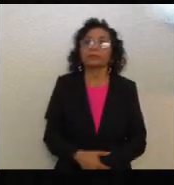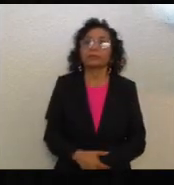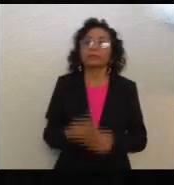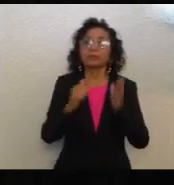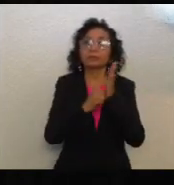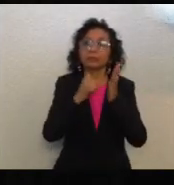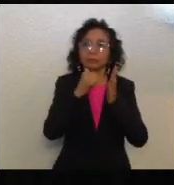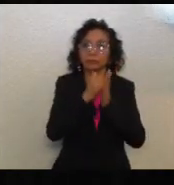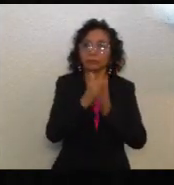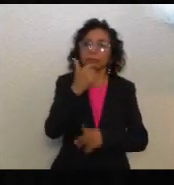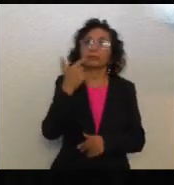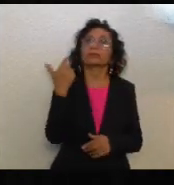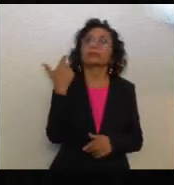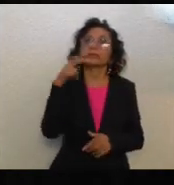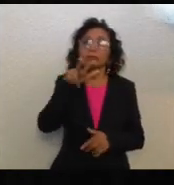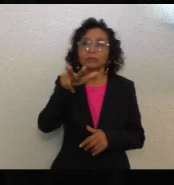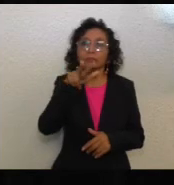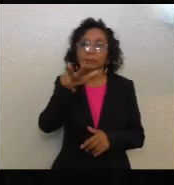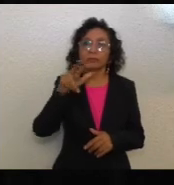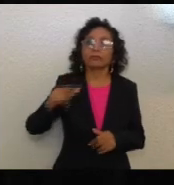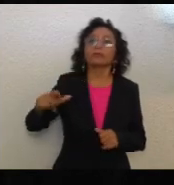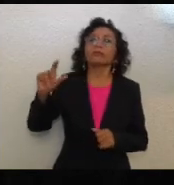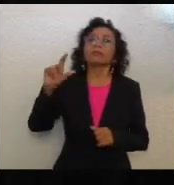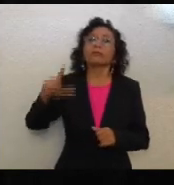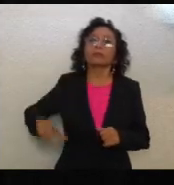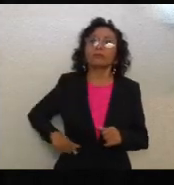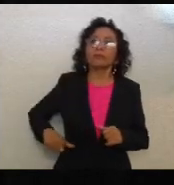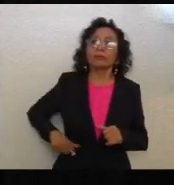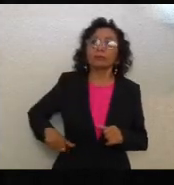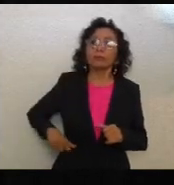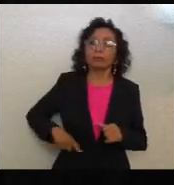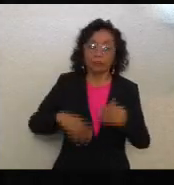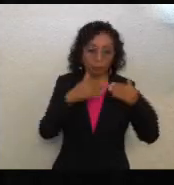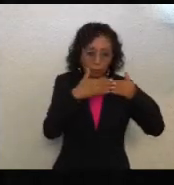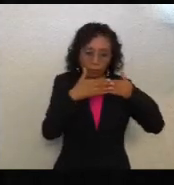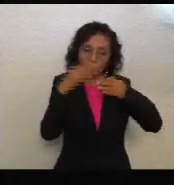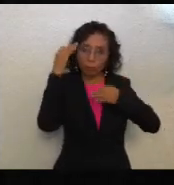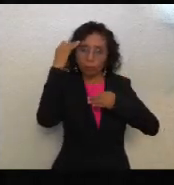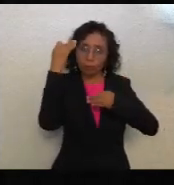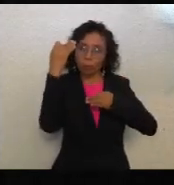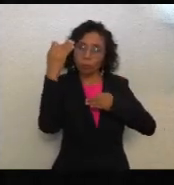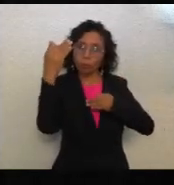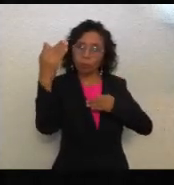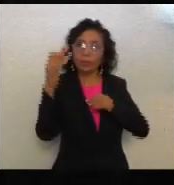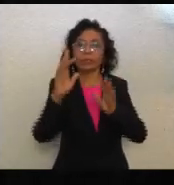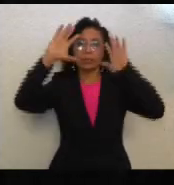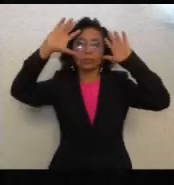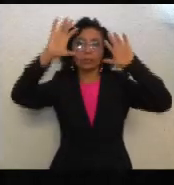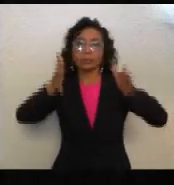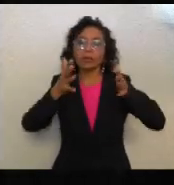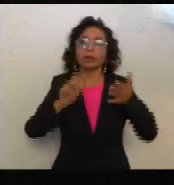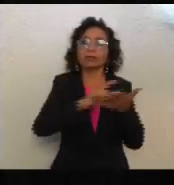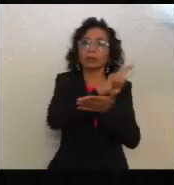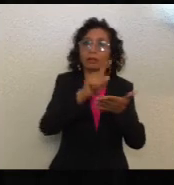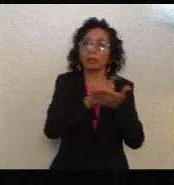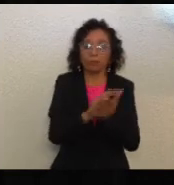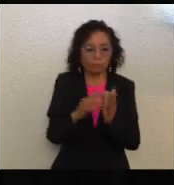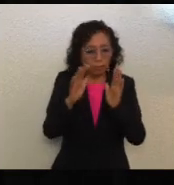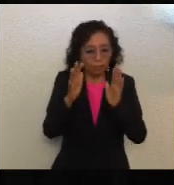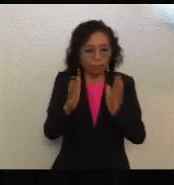Artículo 18. Los gobernadores provisionales durarán en su cargo hasta el día en que, conforme a la Constitución Política de cada uno de los estados,